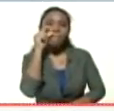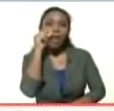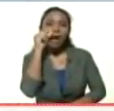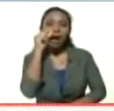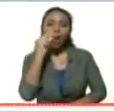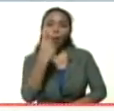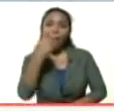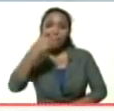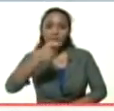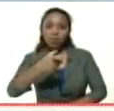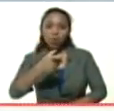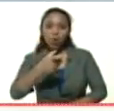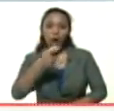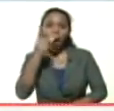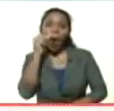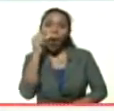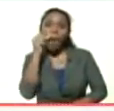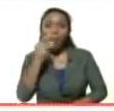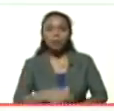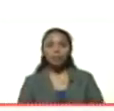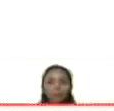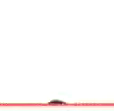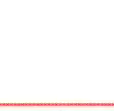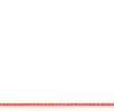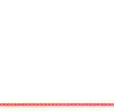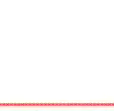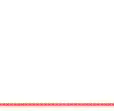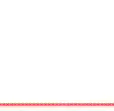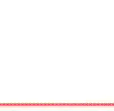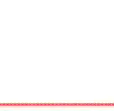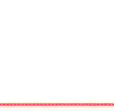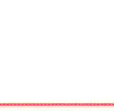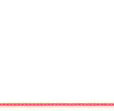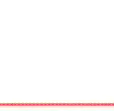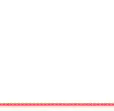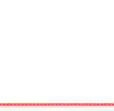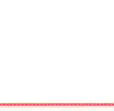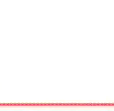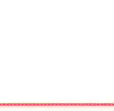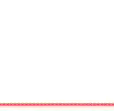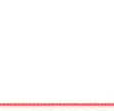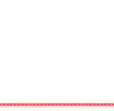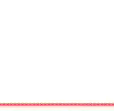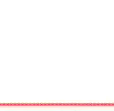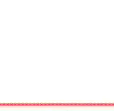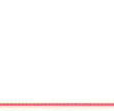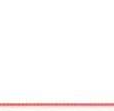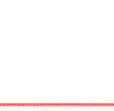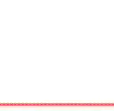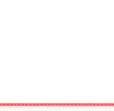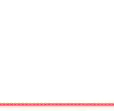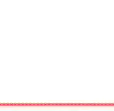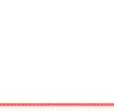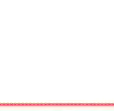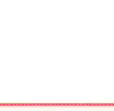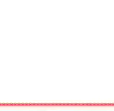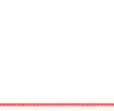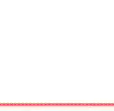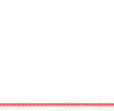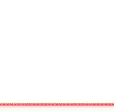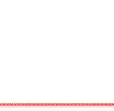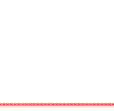una persona de sexo masculino, procedente del estado Nueva Esparta. Se ingresó